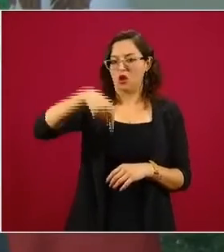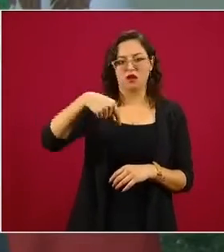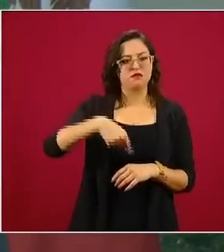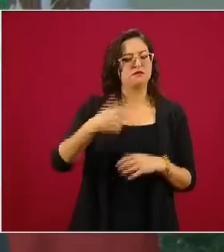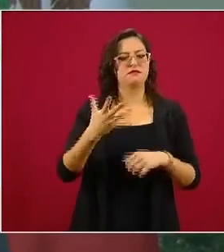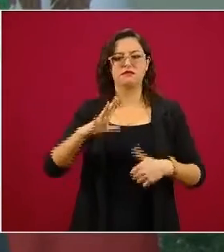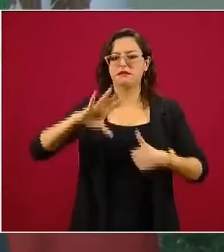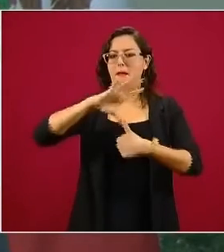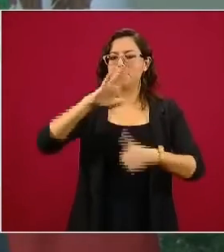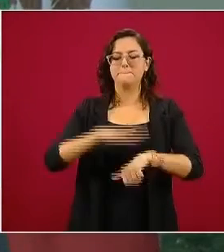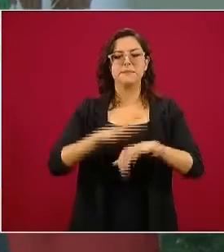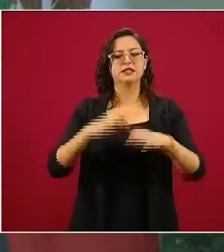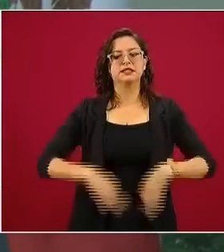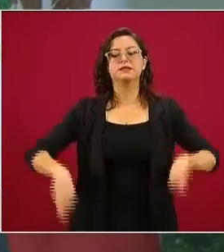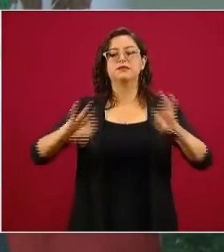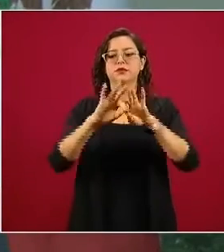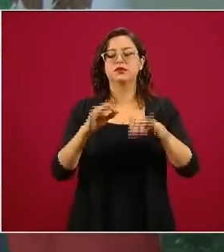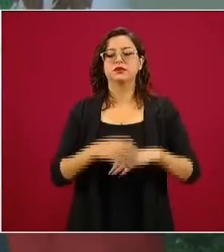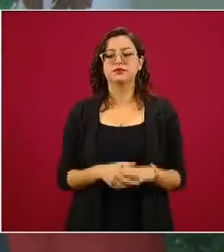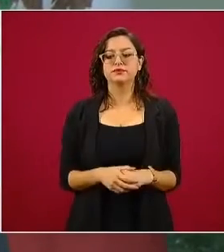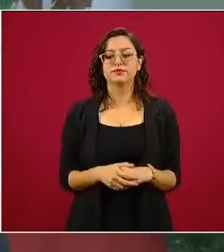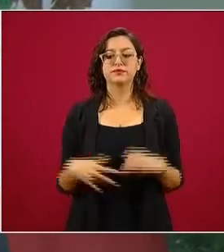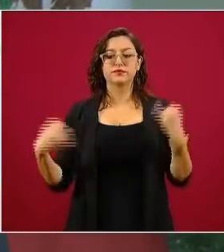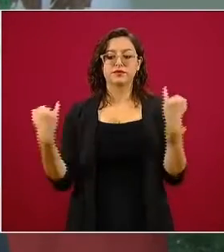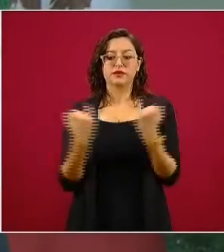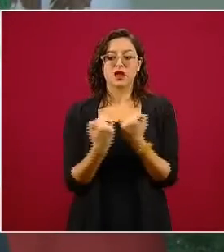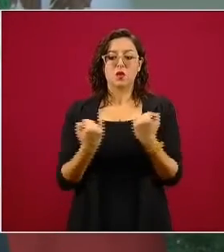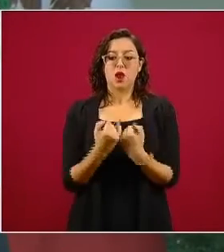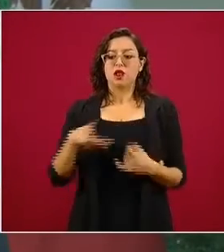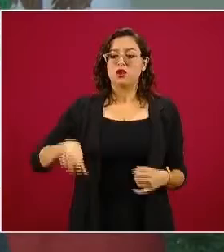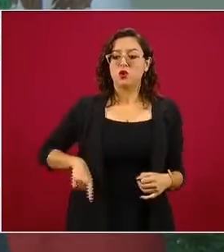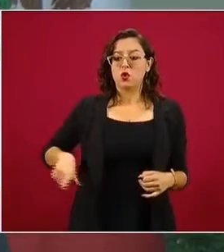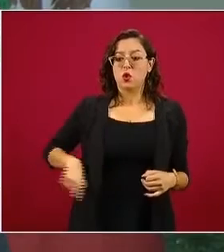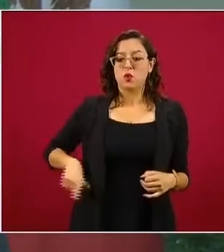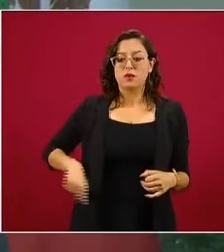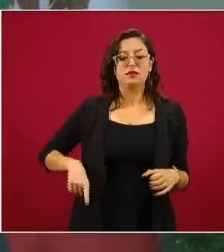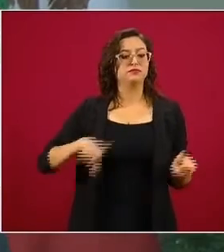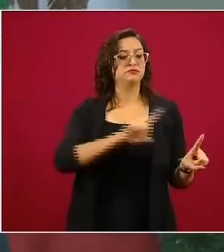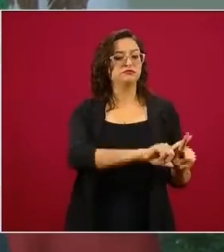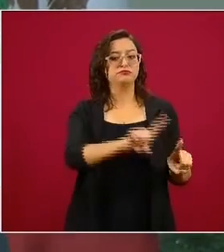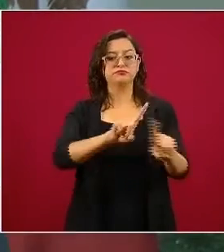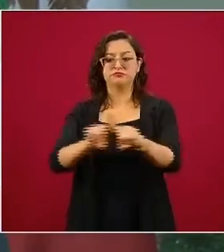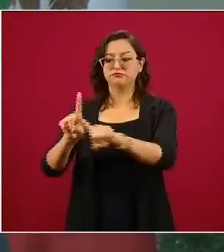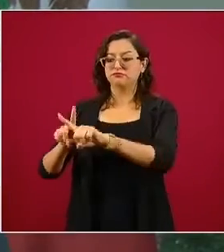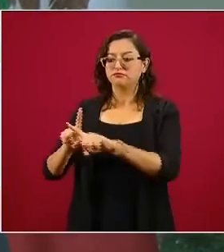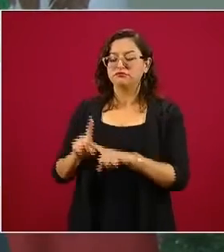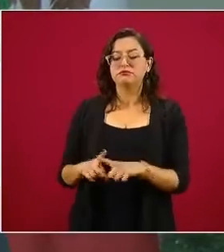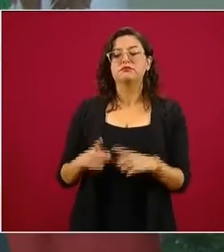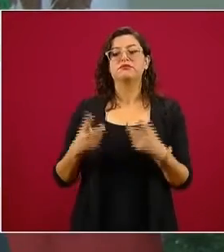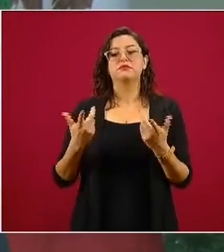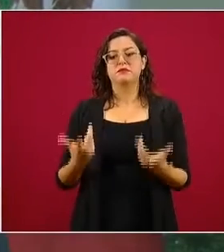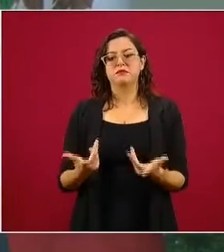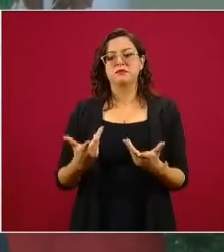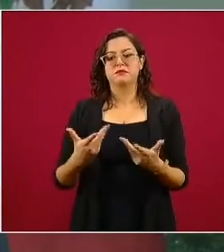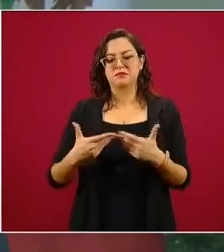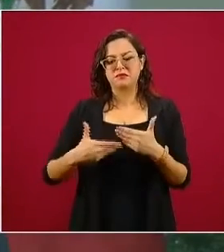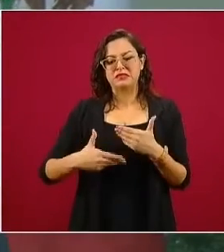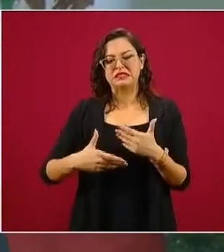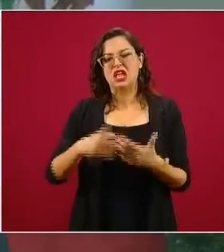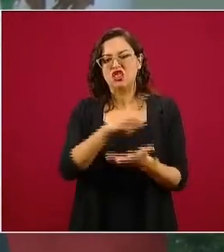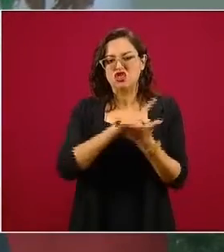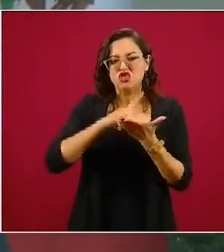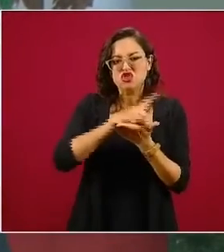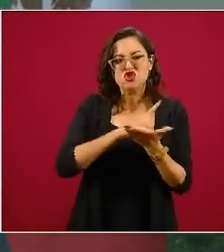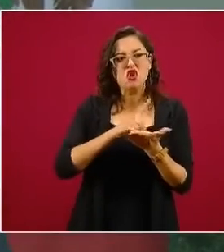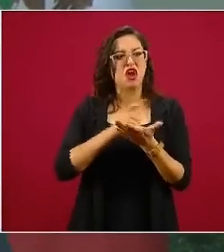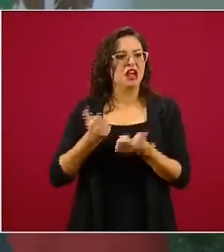gobiernos también están en estrecha cooperación para eliminar el trasiego de